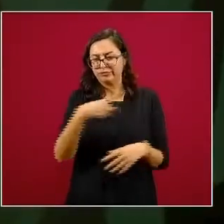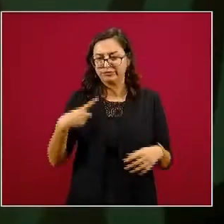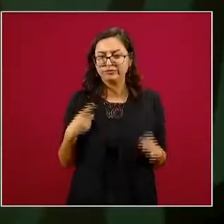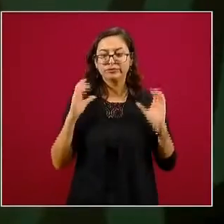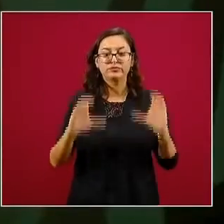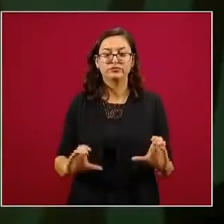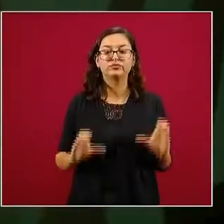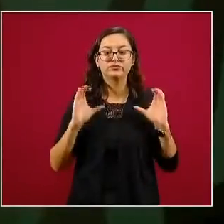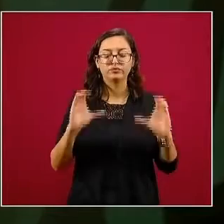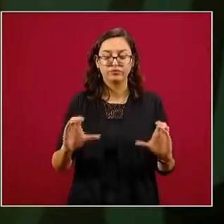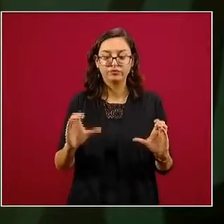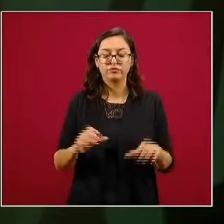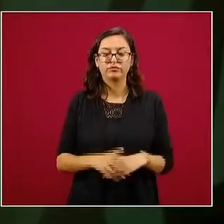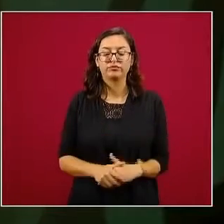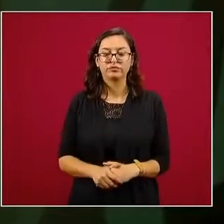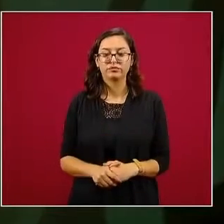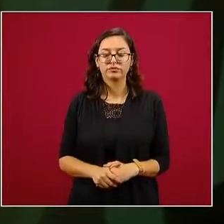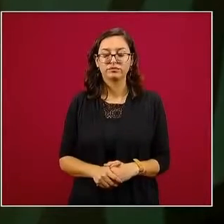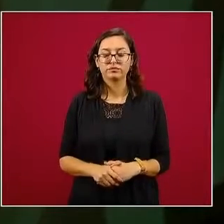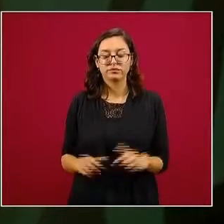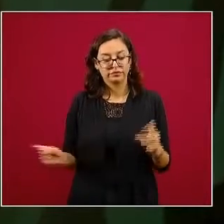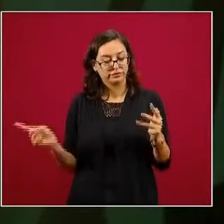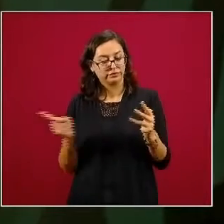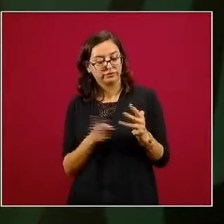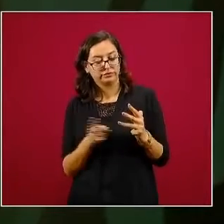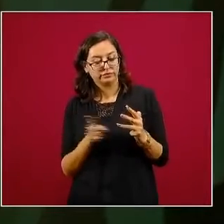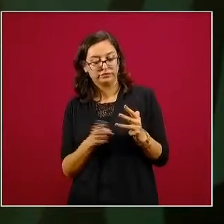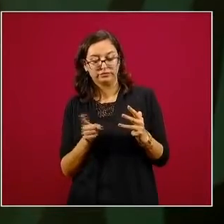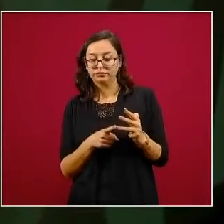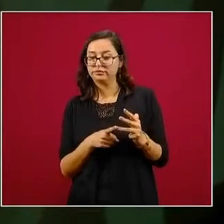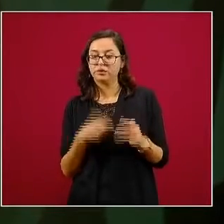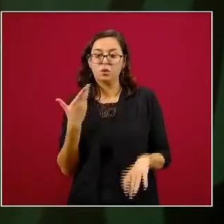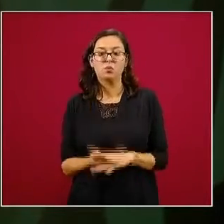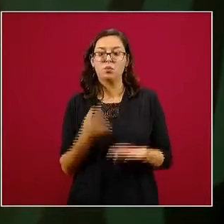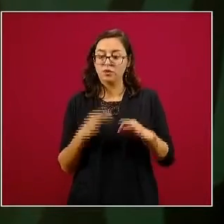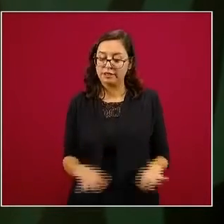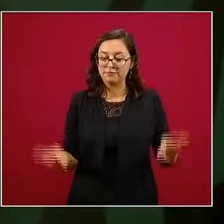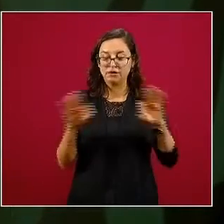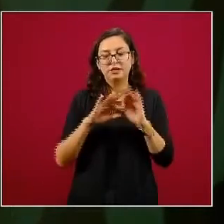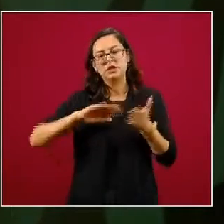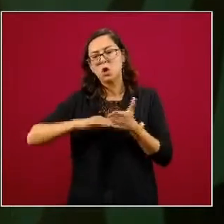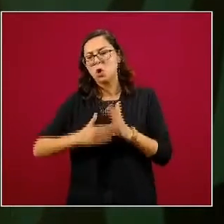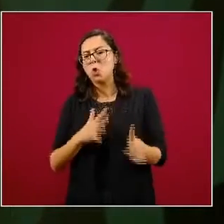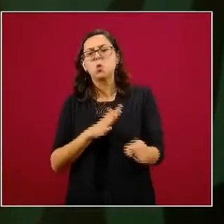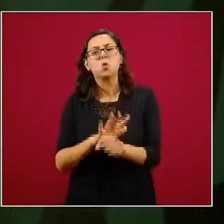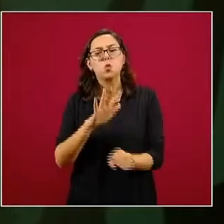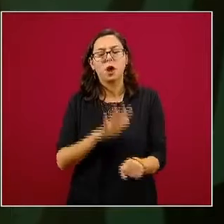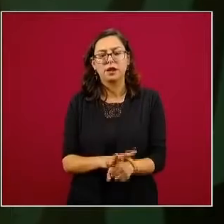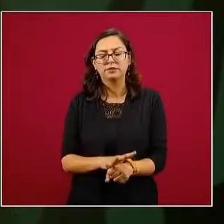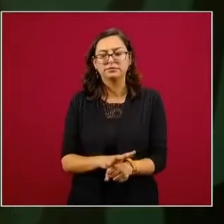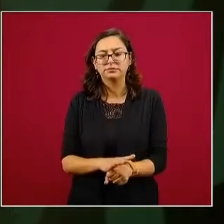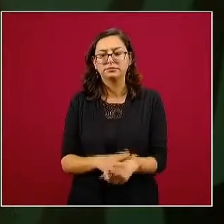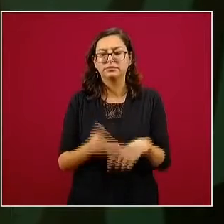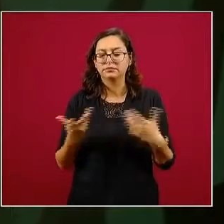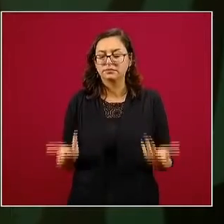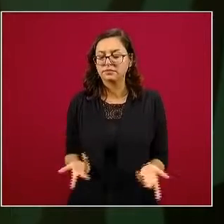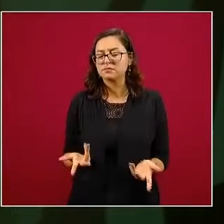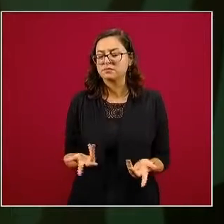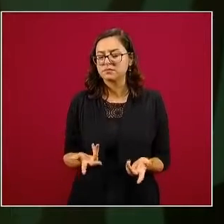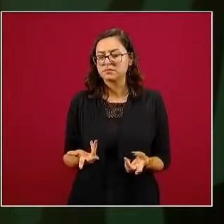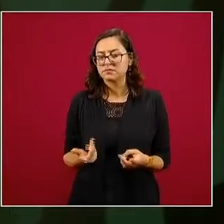en términos de atención en los hospitales COVID-19. Las características que abonan a las condiciones necesarias para el éxito de esta